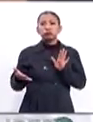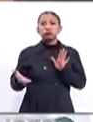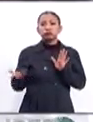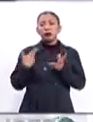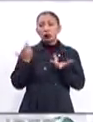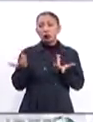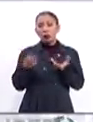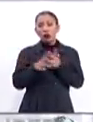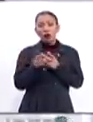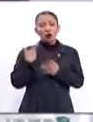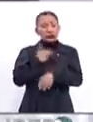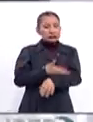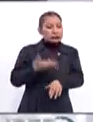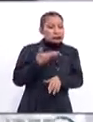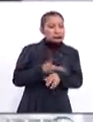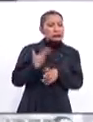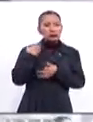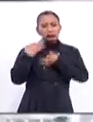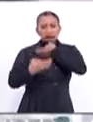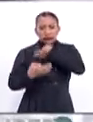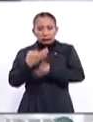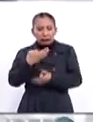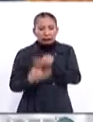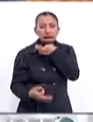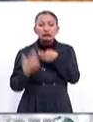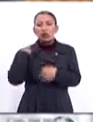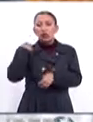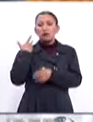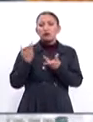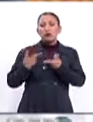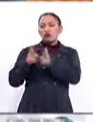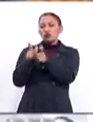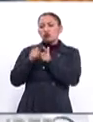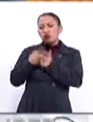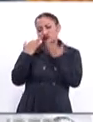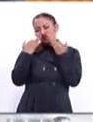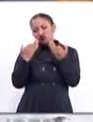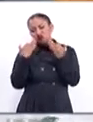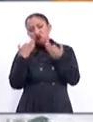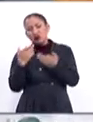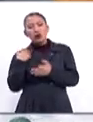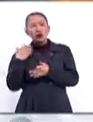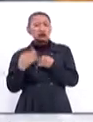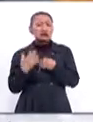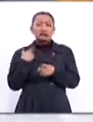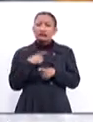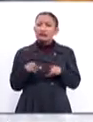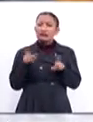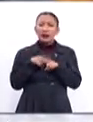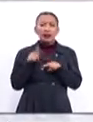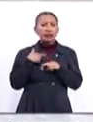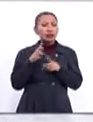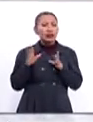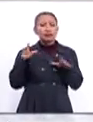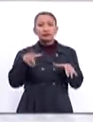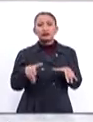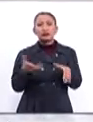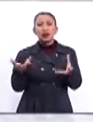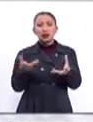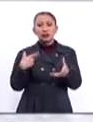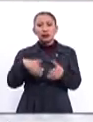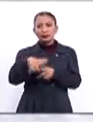pues aparato burocrático de juicios, de jurados, en fin, toda una verdadera espectáculo el que se